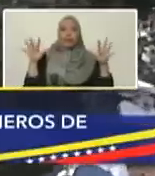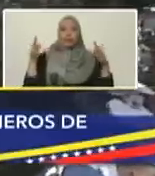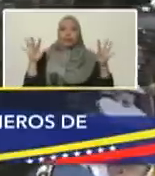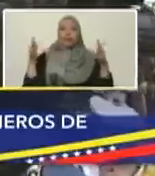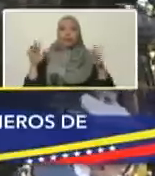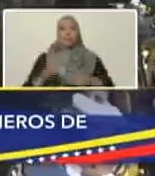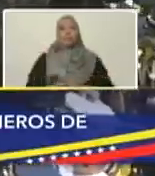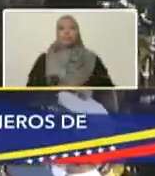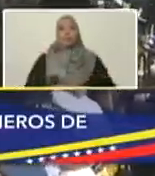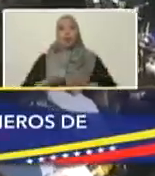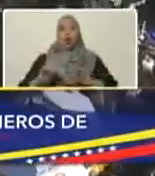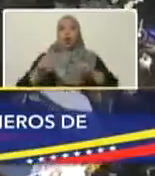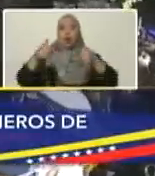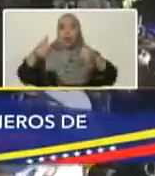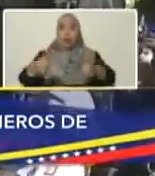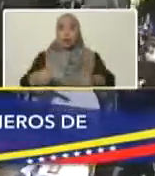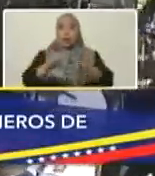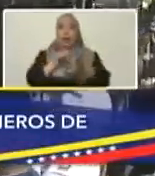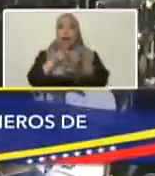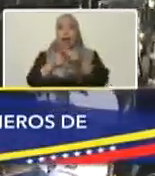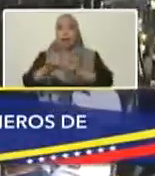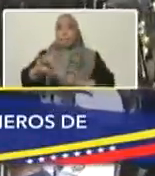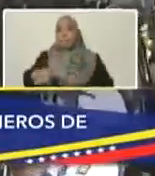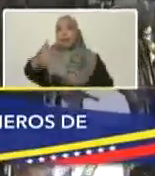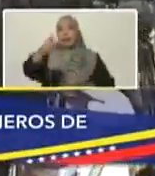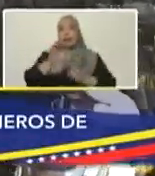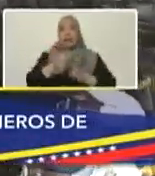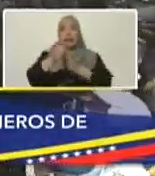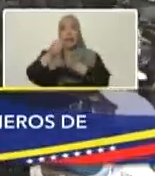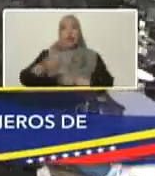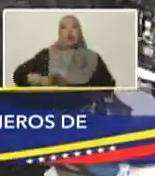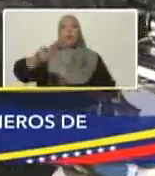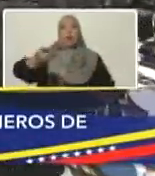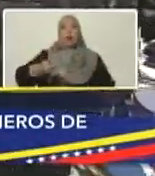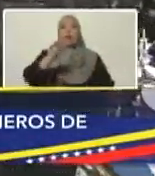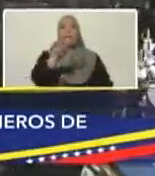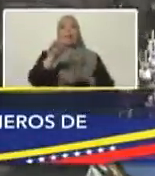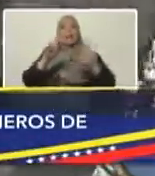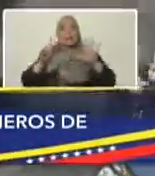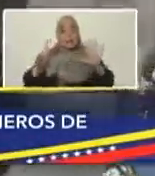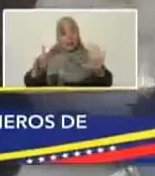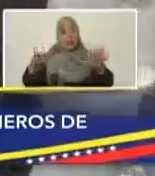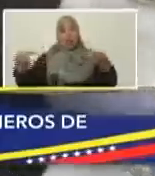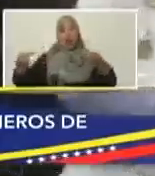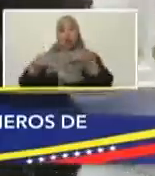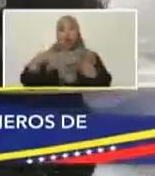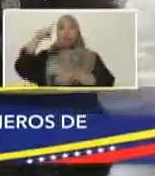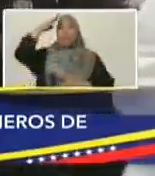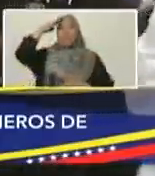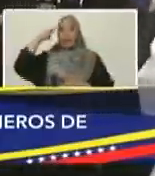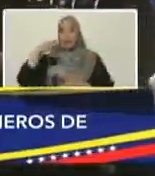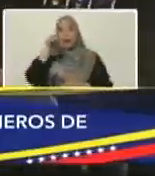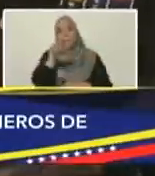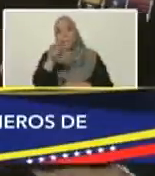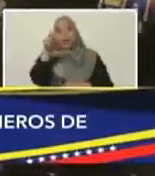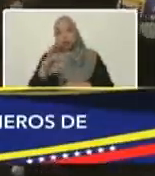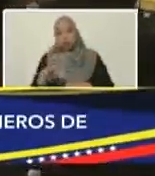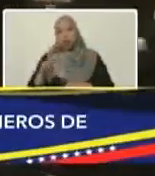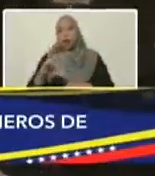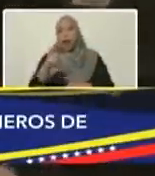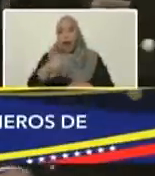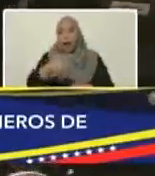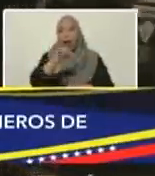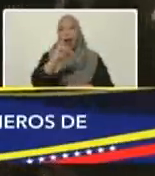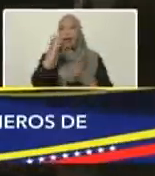El ascenso a general de división de 26 oficiales del ejército bolivariano.